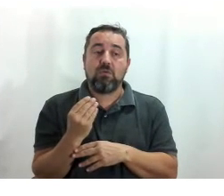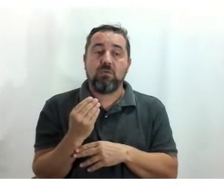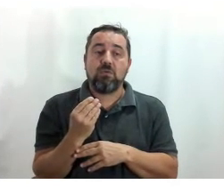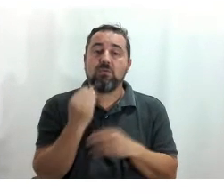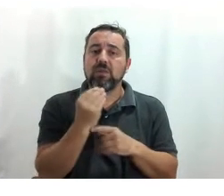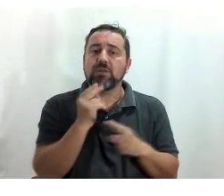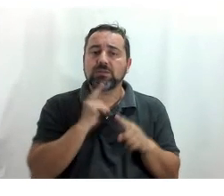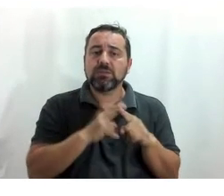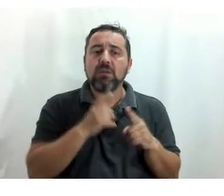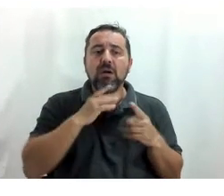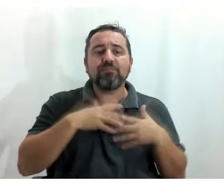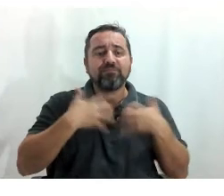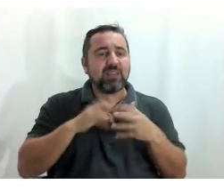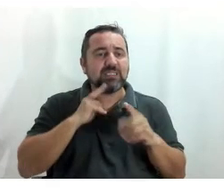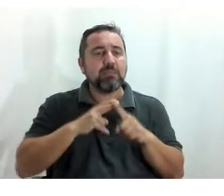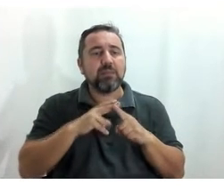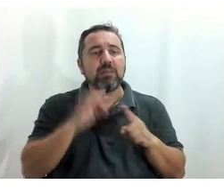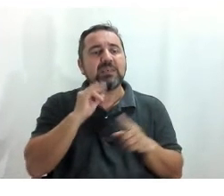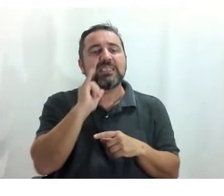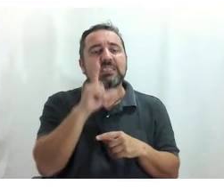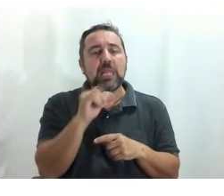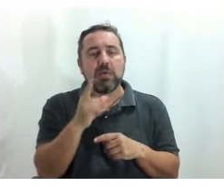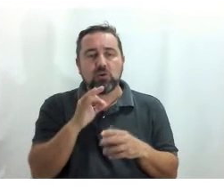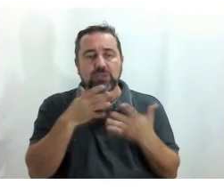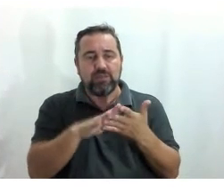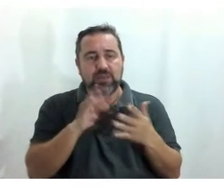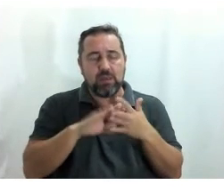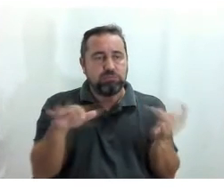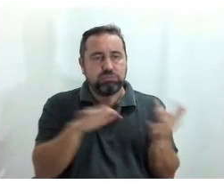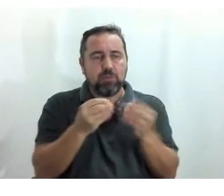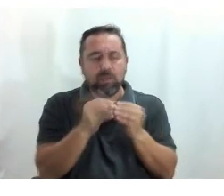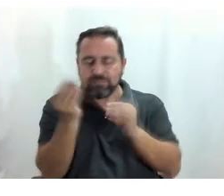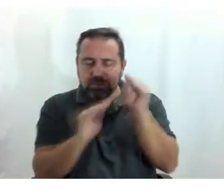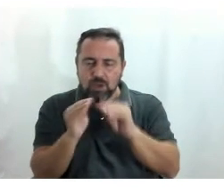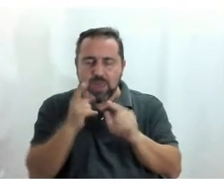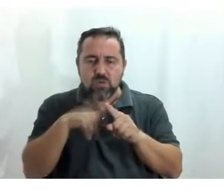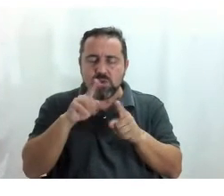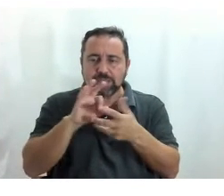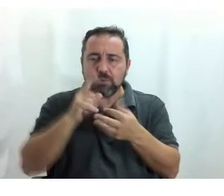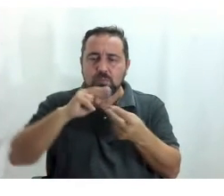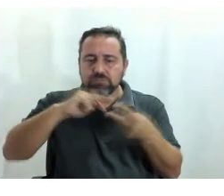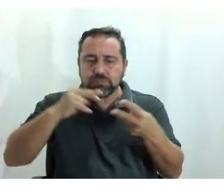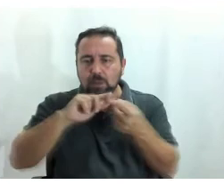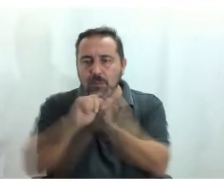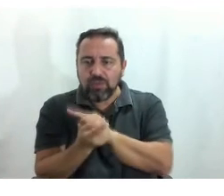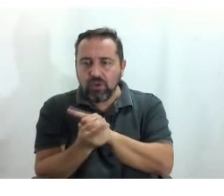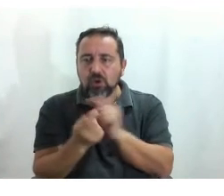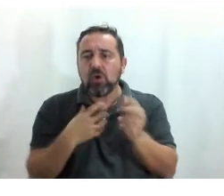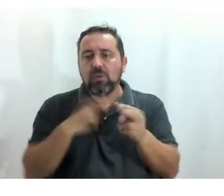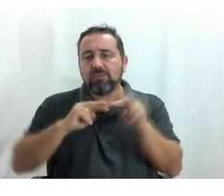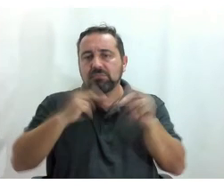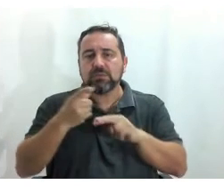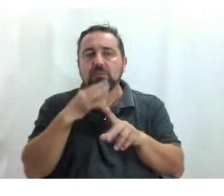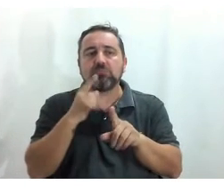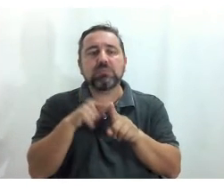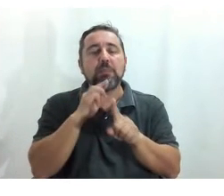modelos computacionales o, digamos, modelos in silico, que, por ejemplo, nos permiten predecir cómo una mutación va a producir una alteración en una